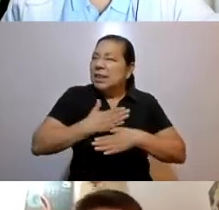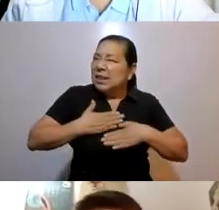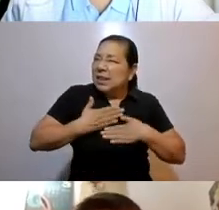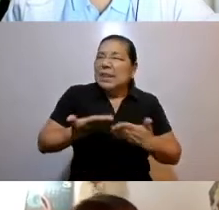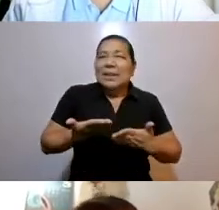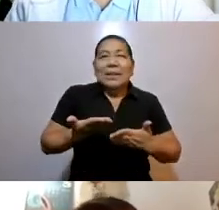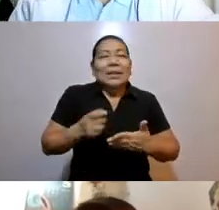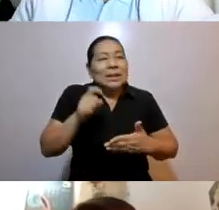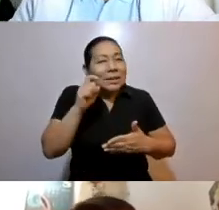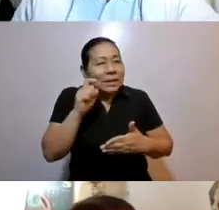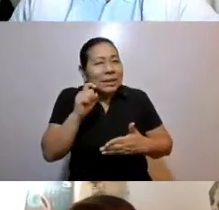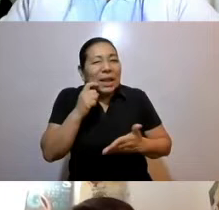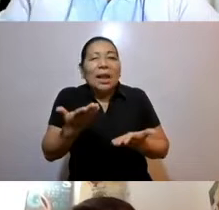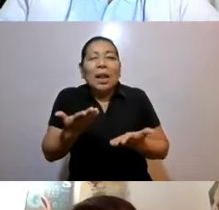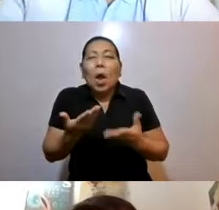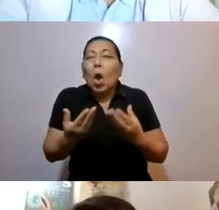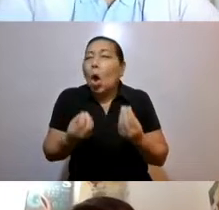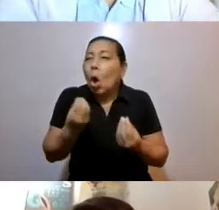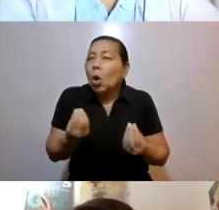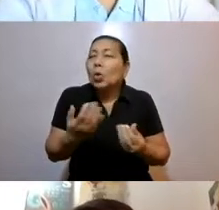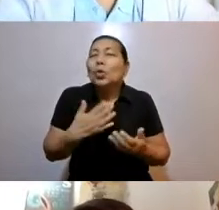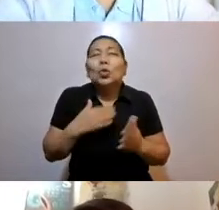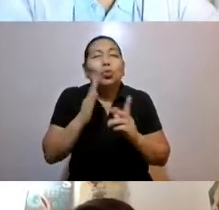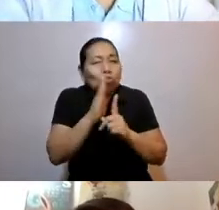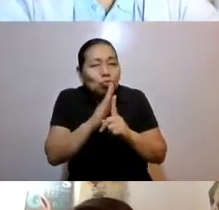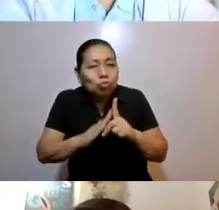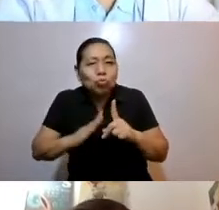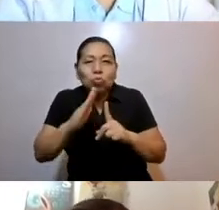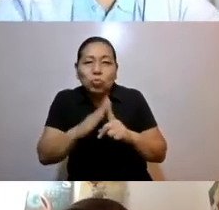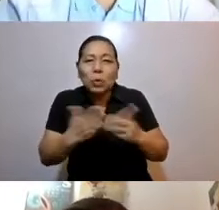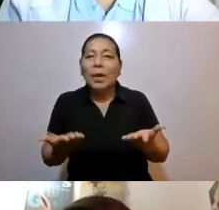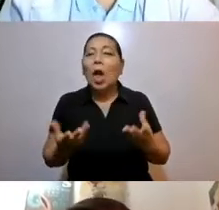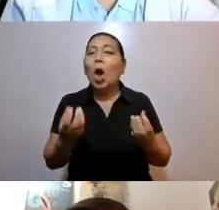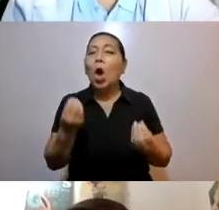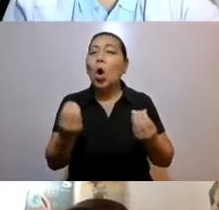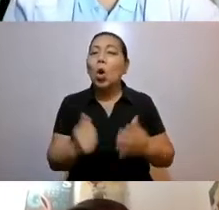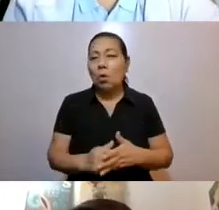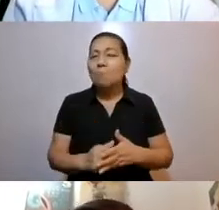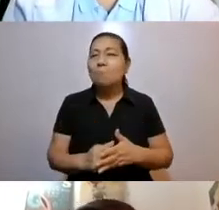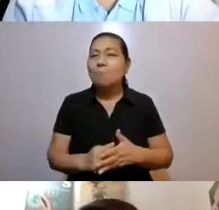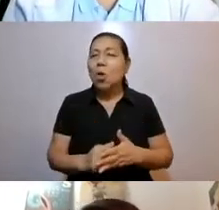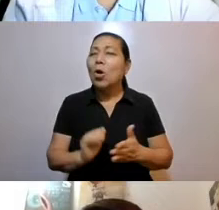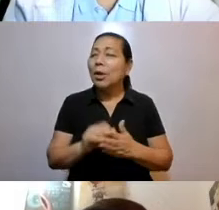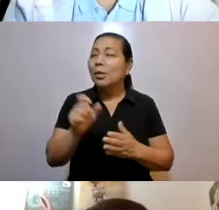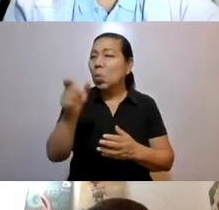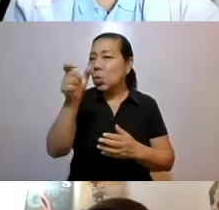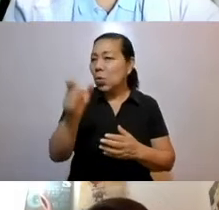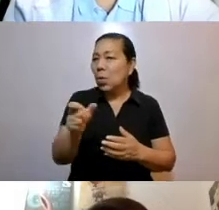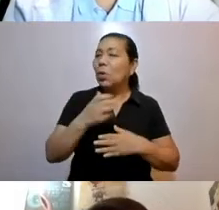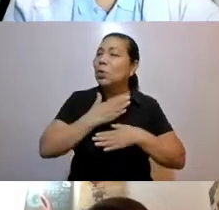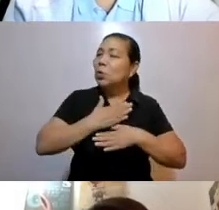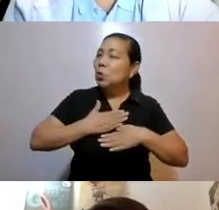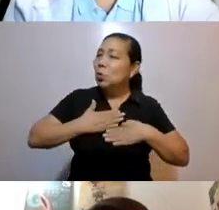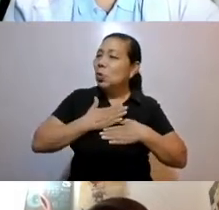la satisfacción se incluyen aspectos afectivos y viene a ser el grado en el que una persona disfruta